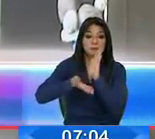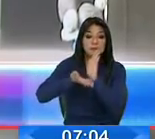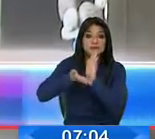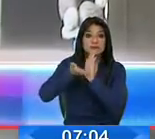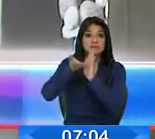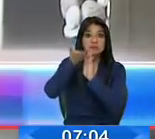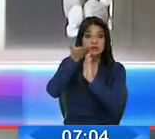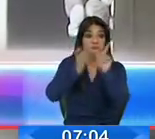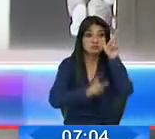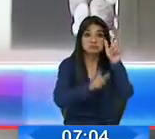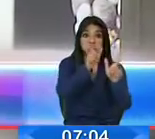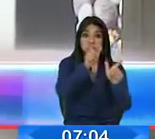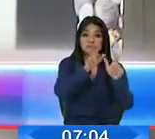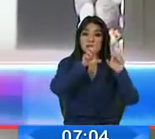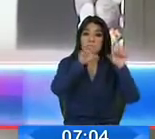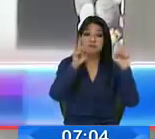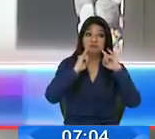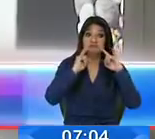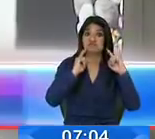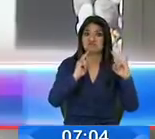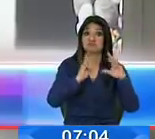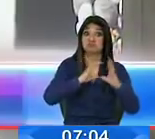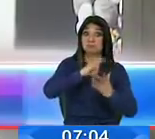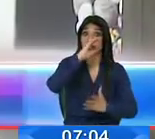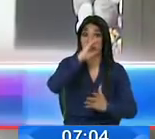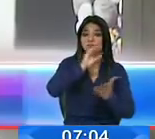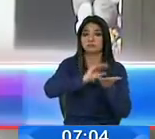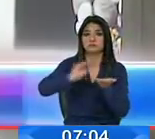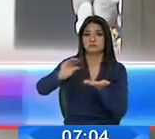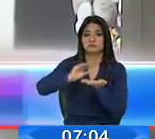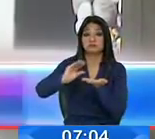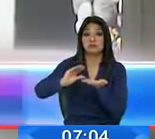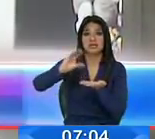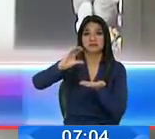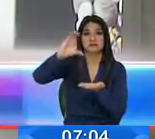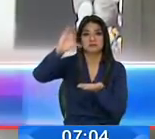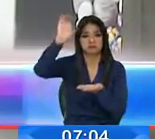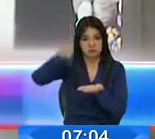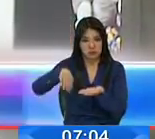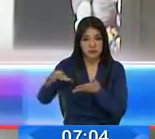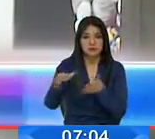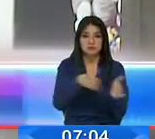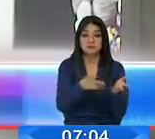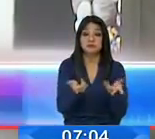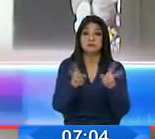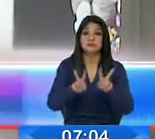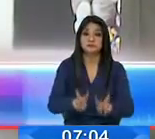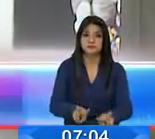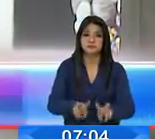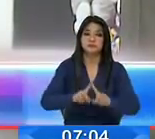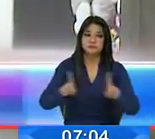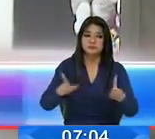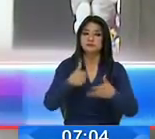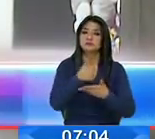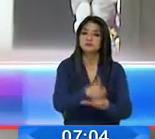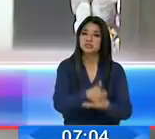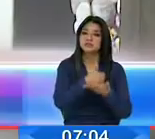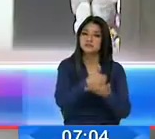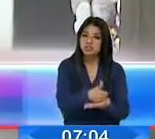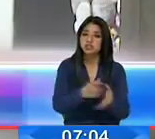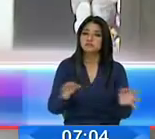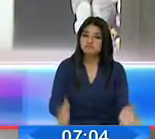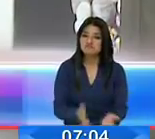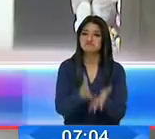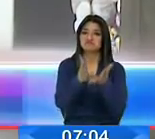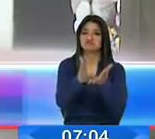de que las personas y las empresas que más tienen puedan aportar más. Y por el otro lado, tenemos una serie de incentivos y beneficios que